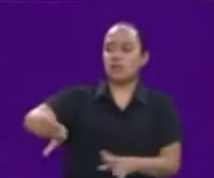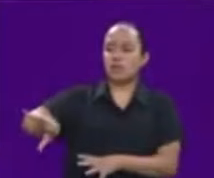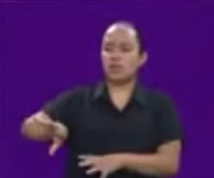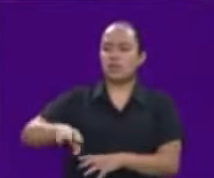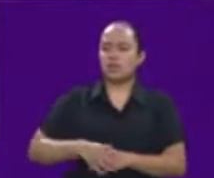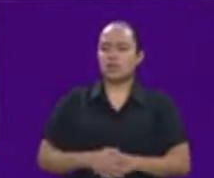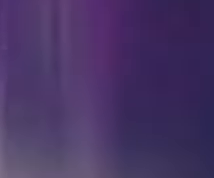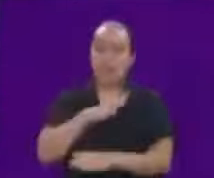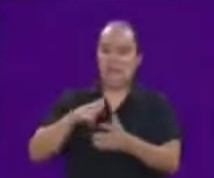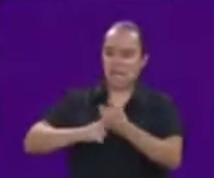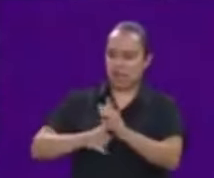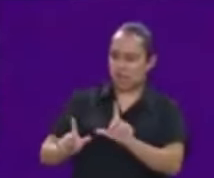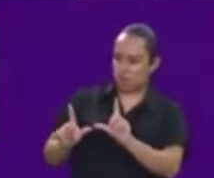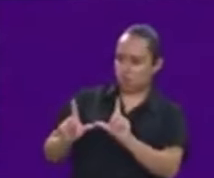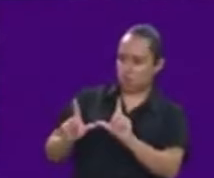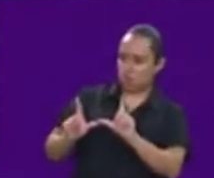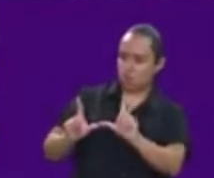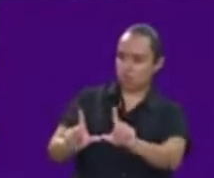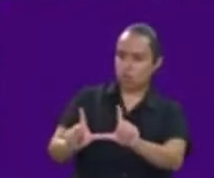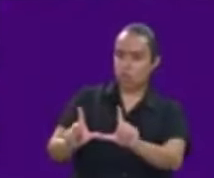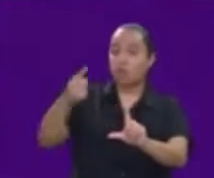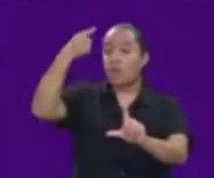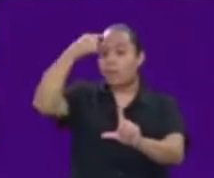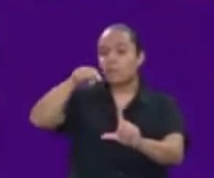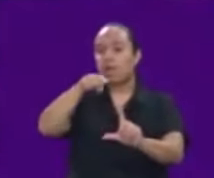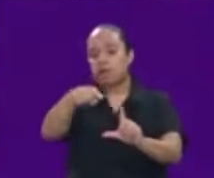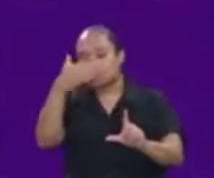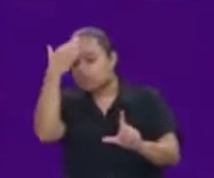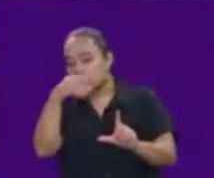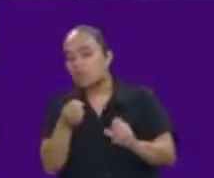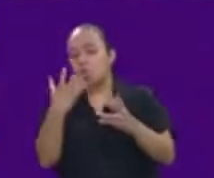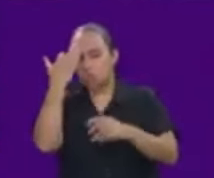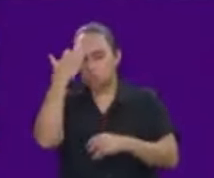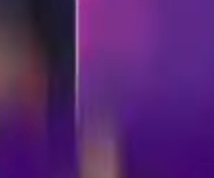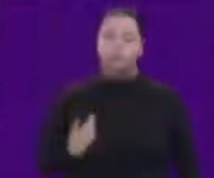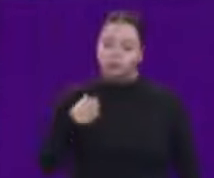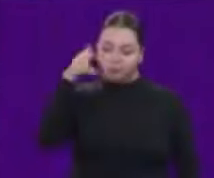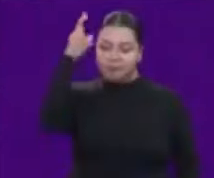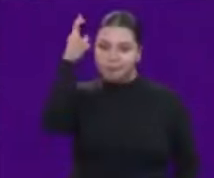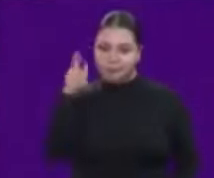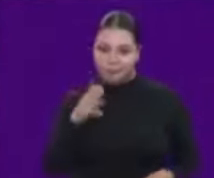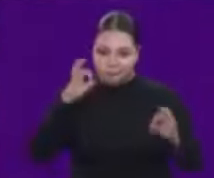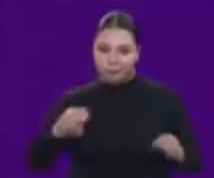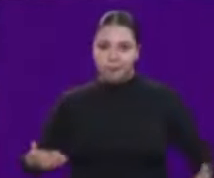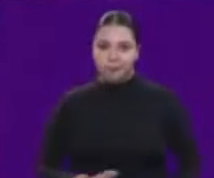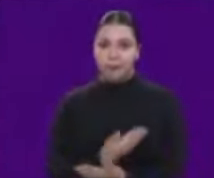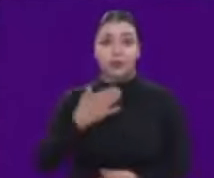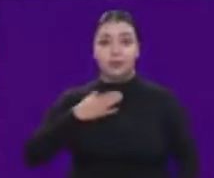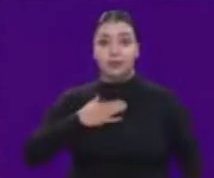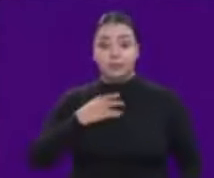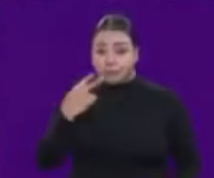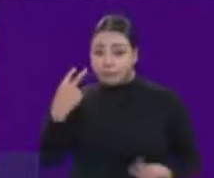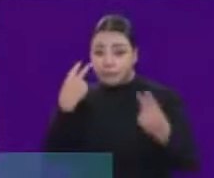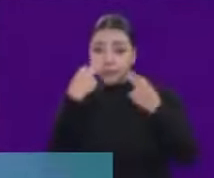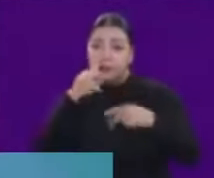a Miguel Hidalgo. El candidato de Movimiento Ciudadano aprovechó el momento y aclaró. Porque de mí no van a escuchar un solo escándalo